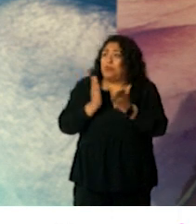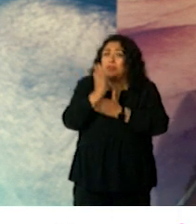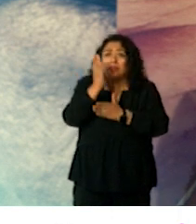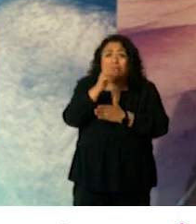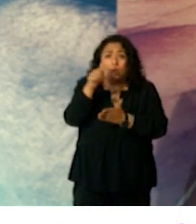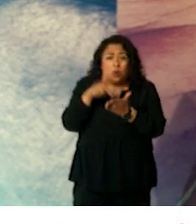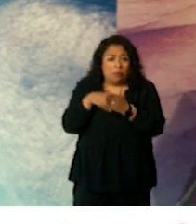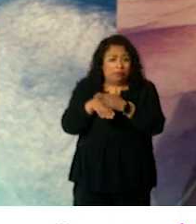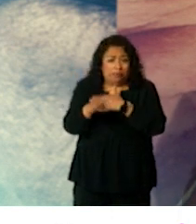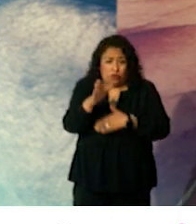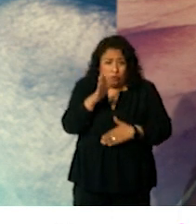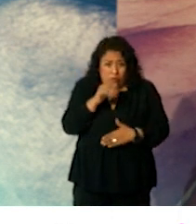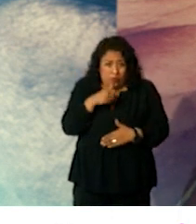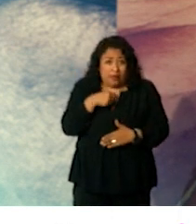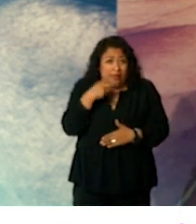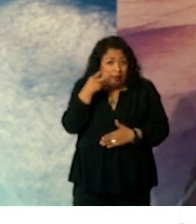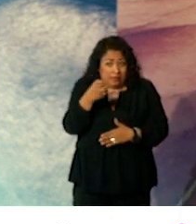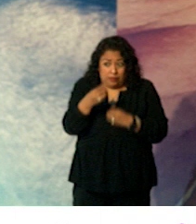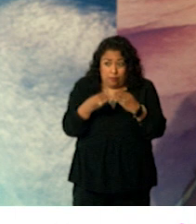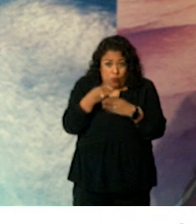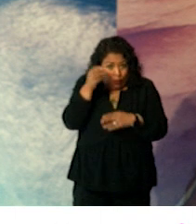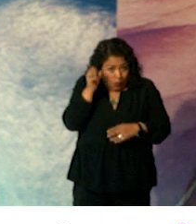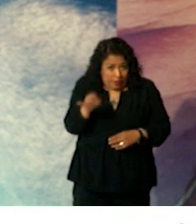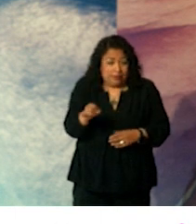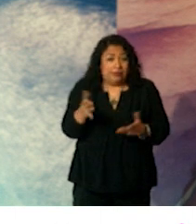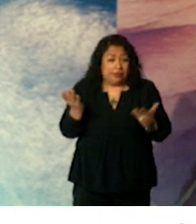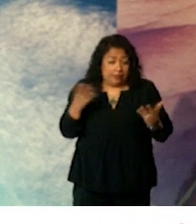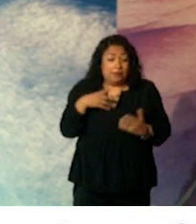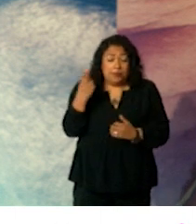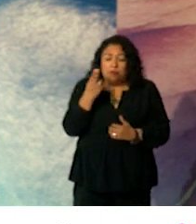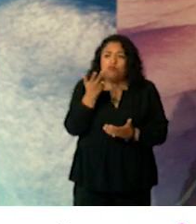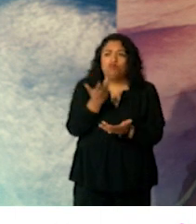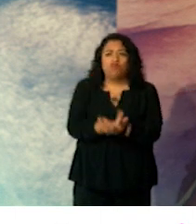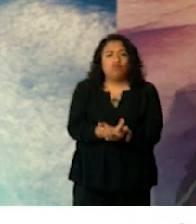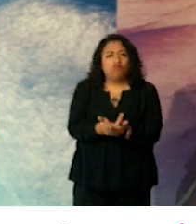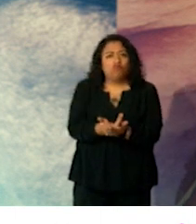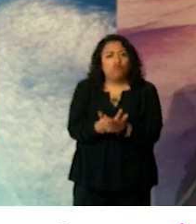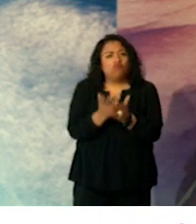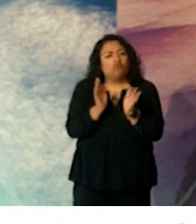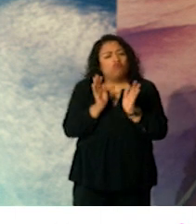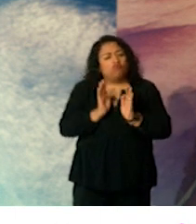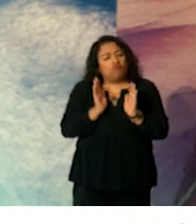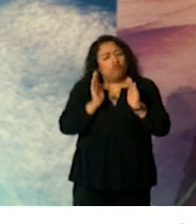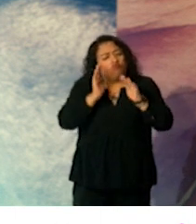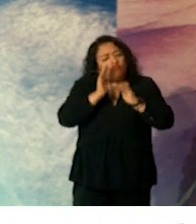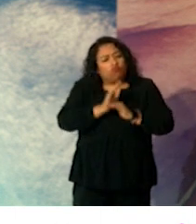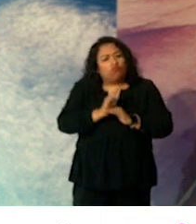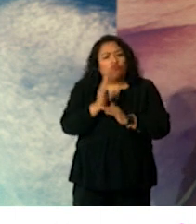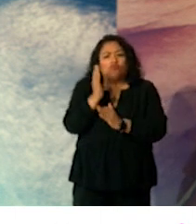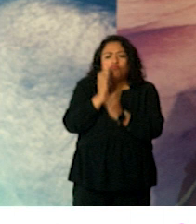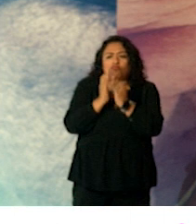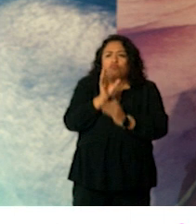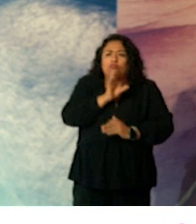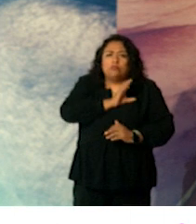esos refugios. Bueno, ese es el mundo que estamos hablando. Necesita reposo, necesita cariño, necesita